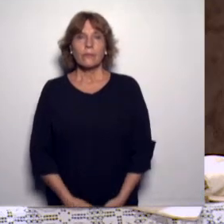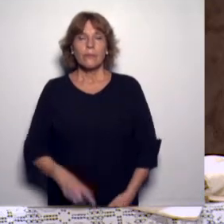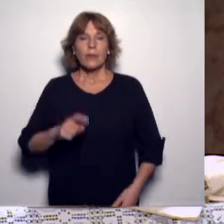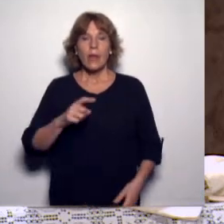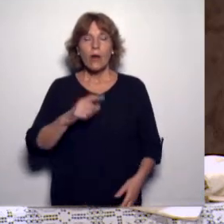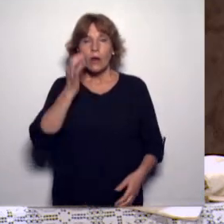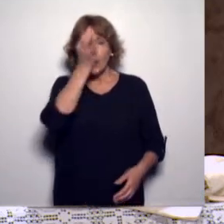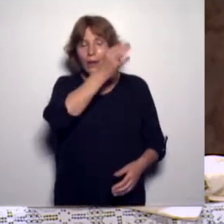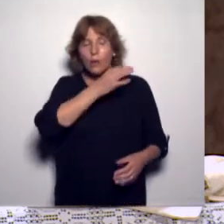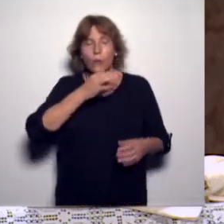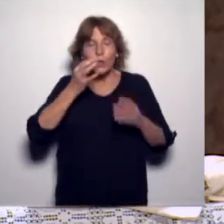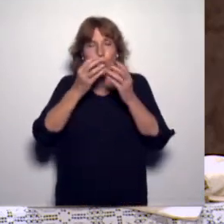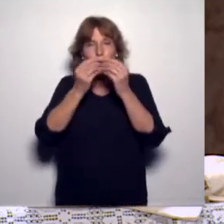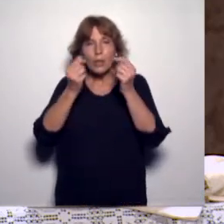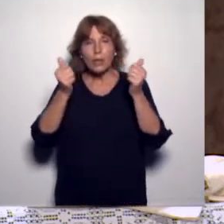Comunión espiritual.